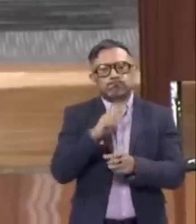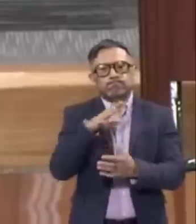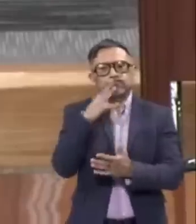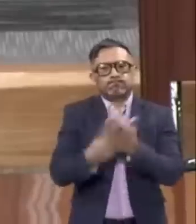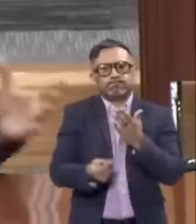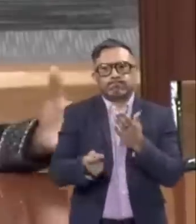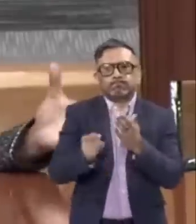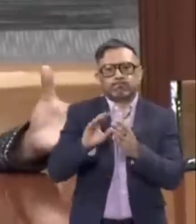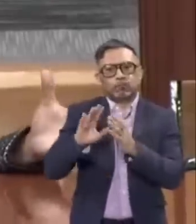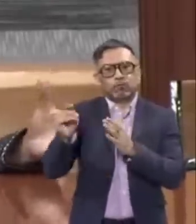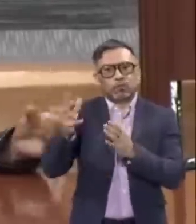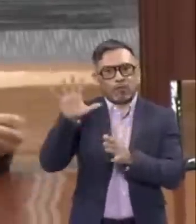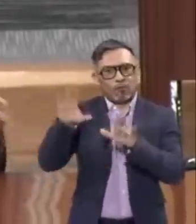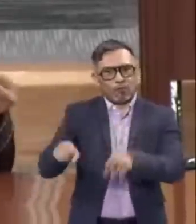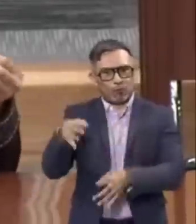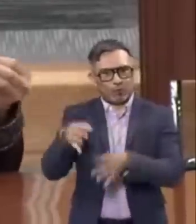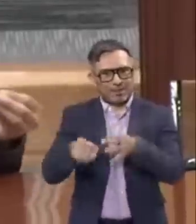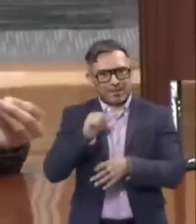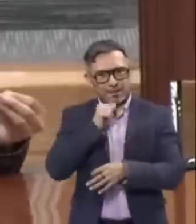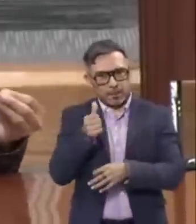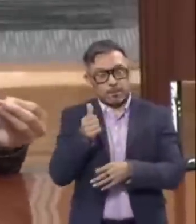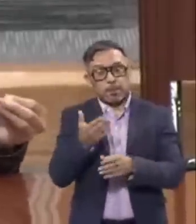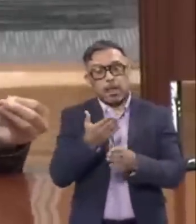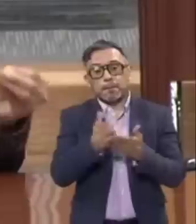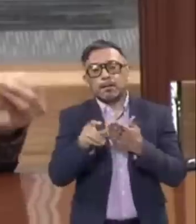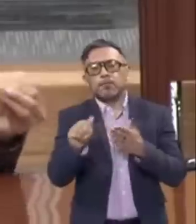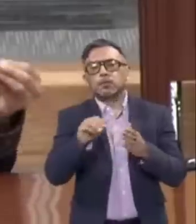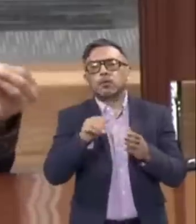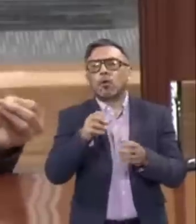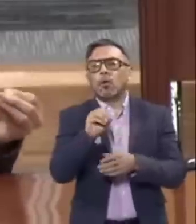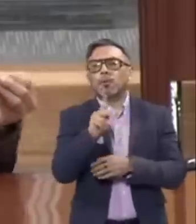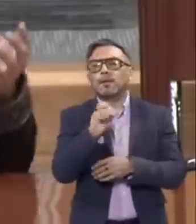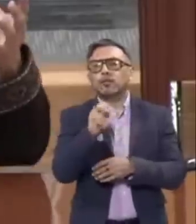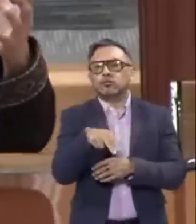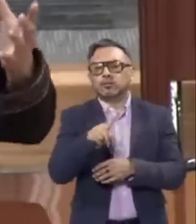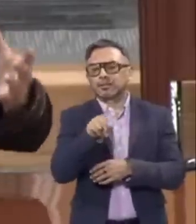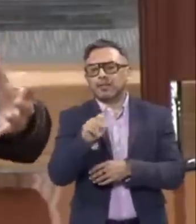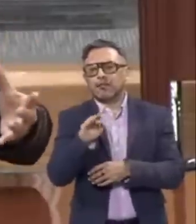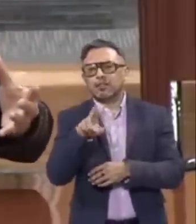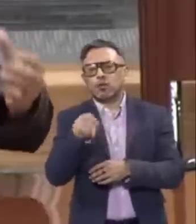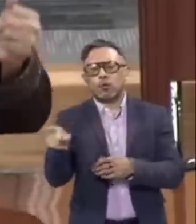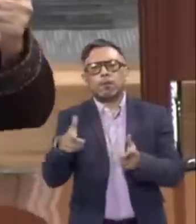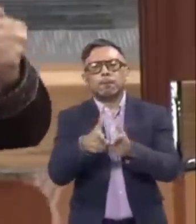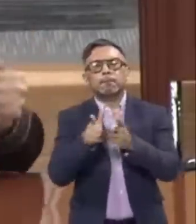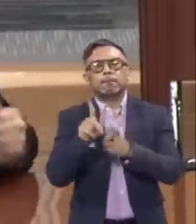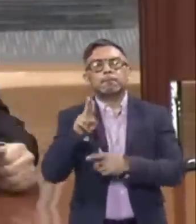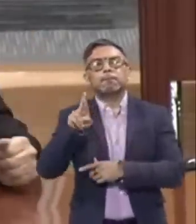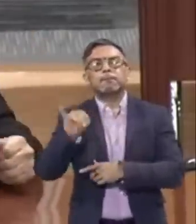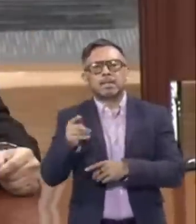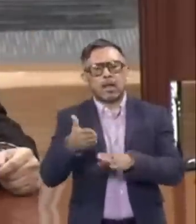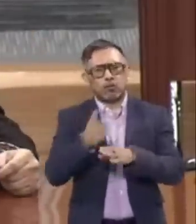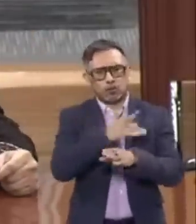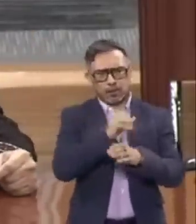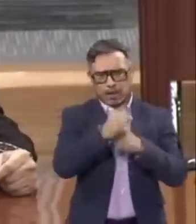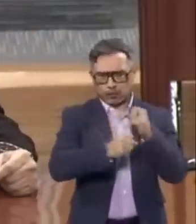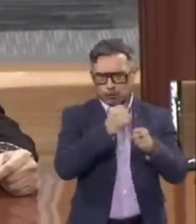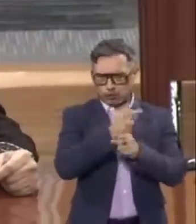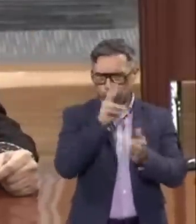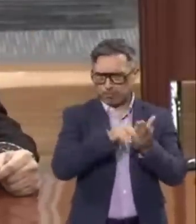carpetazo a la Operación Zafiro, por la que el PRI desvió recursos públicos para pagar sus campañas en el